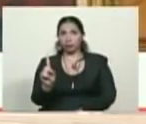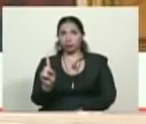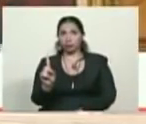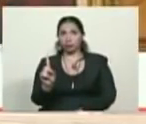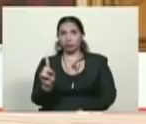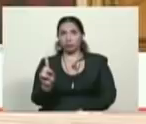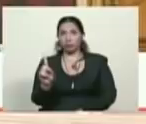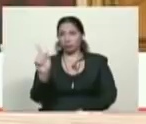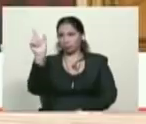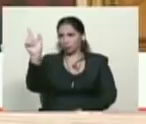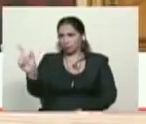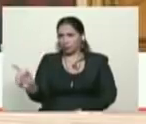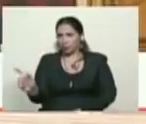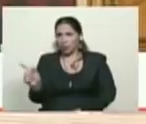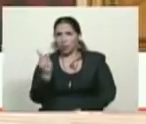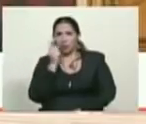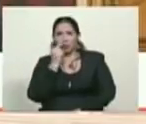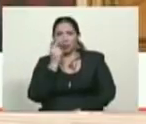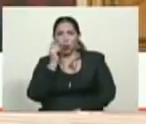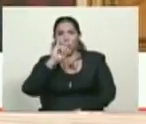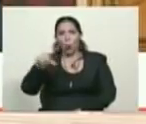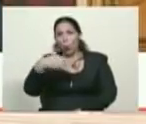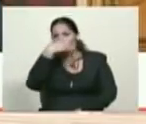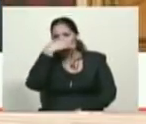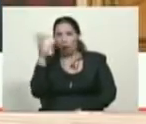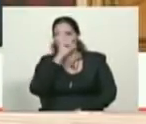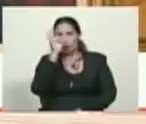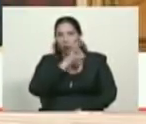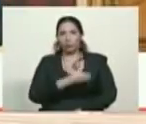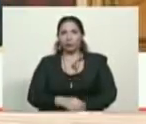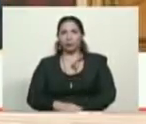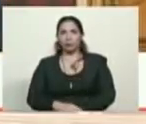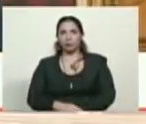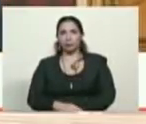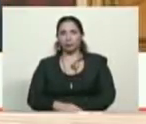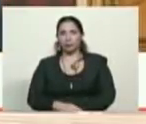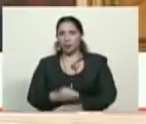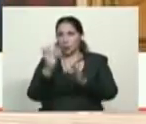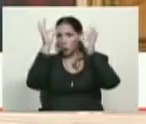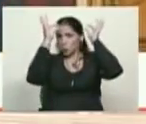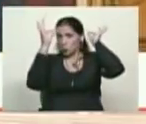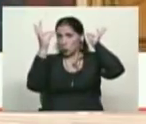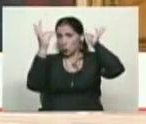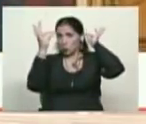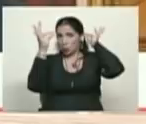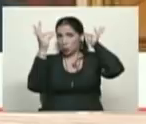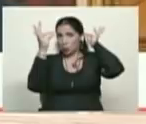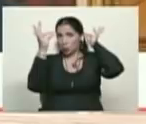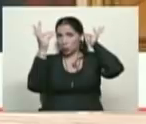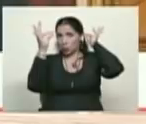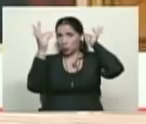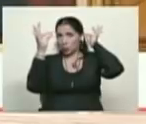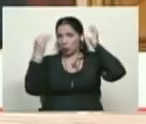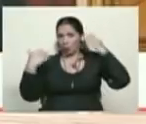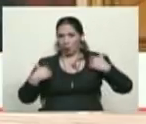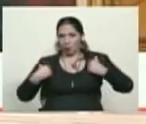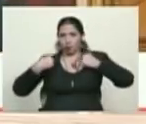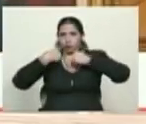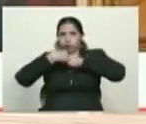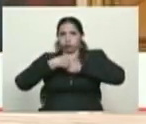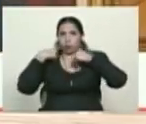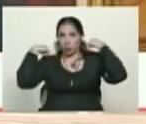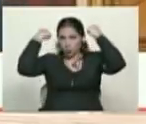ese señor Guaidó con una gorra y un suéter que tiene